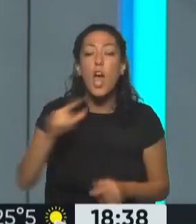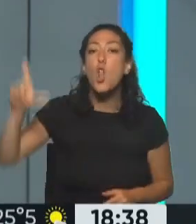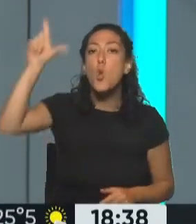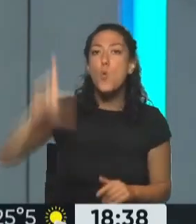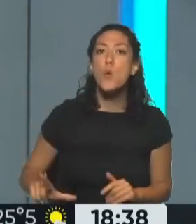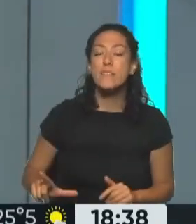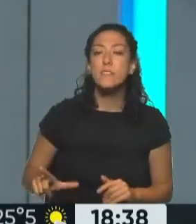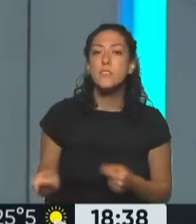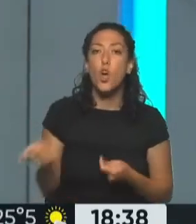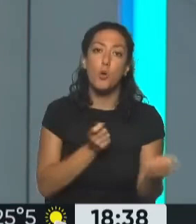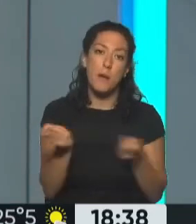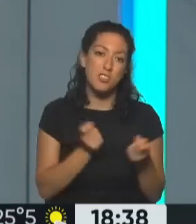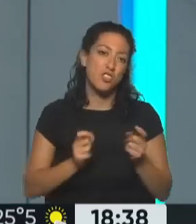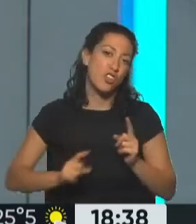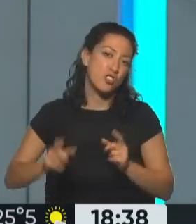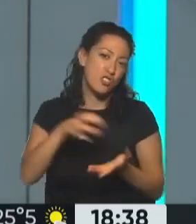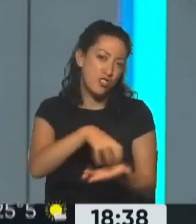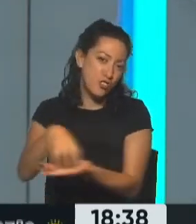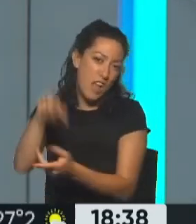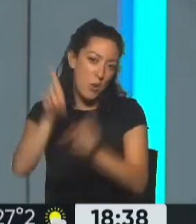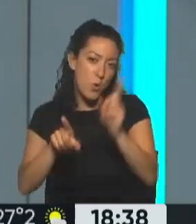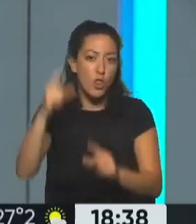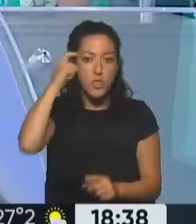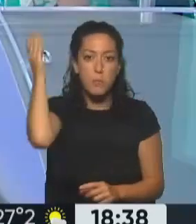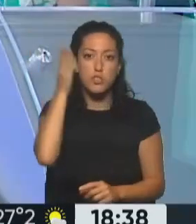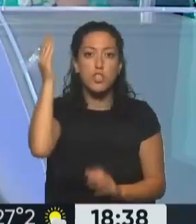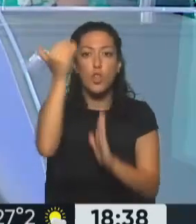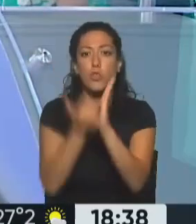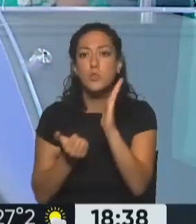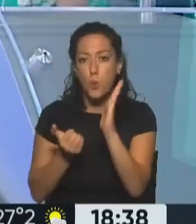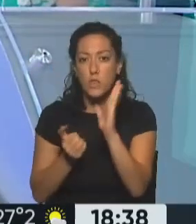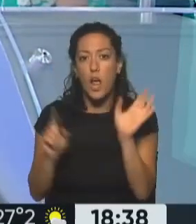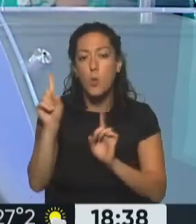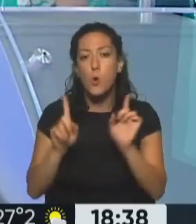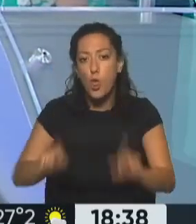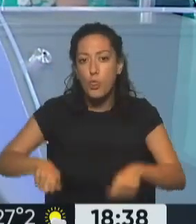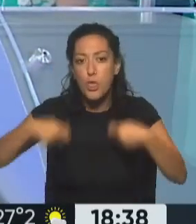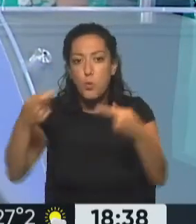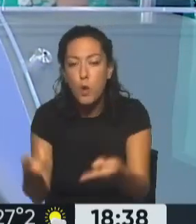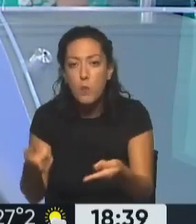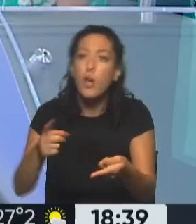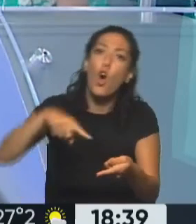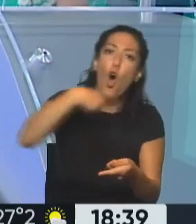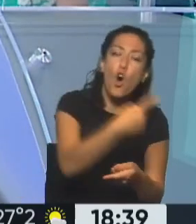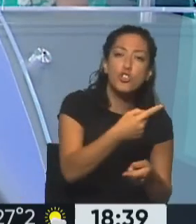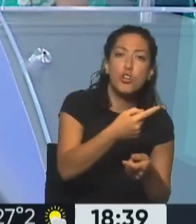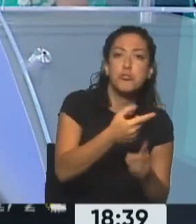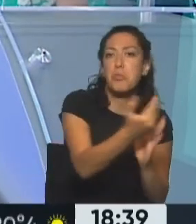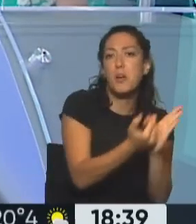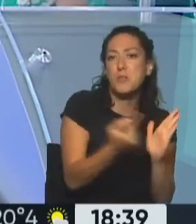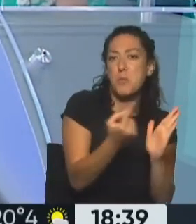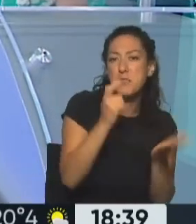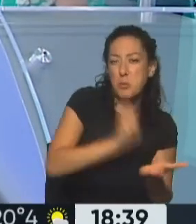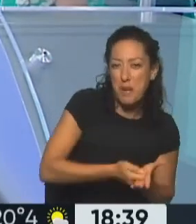opciones 100% virtuales para realizar la gestión, evitando así que los adultos mayores o sus apoderados se acerquen de